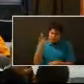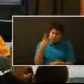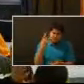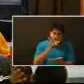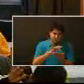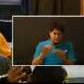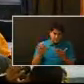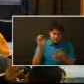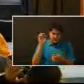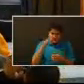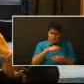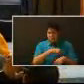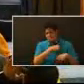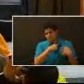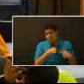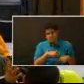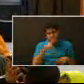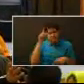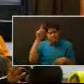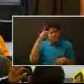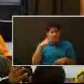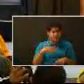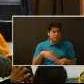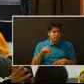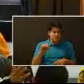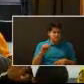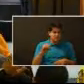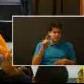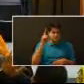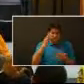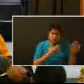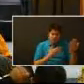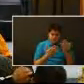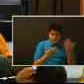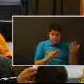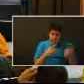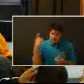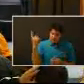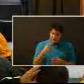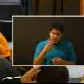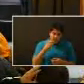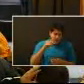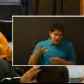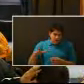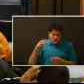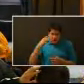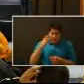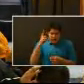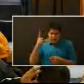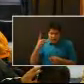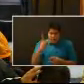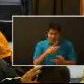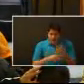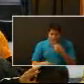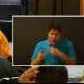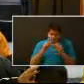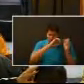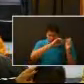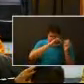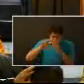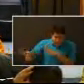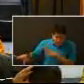vacío en los corazones de tus hijos, de tus siervos. Toda amargura, Señor, la venimos